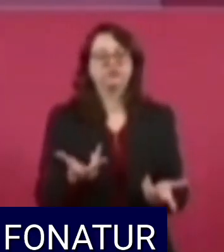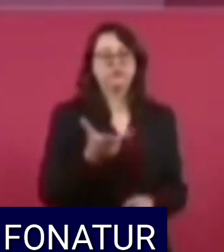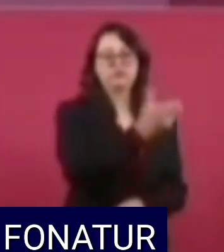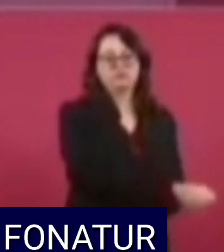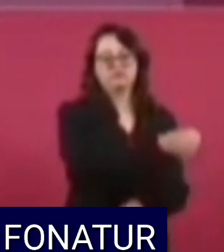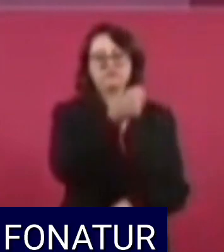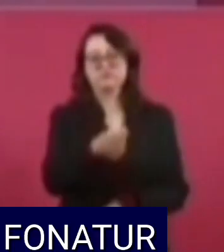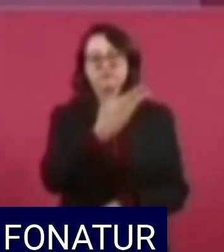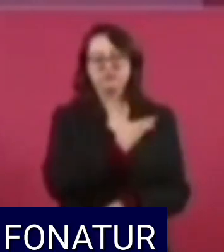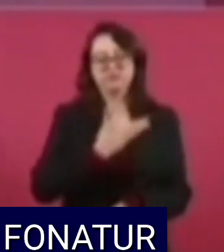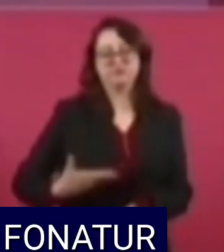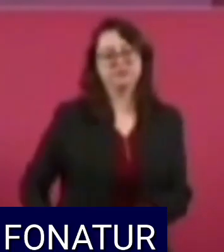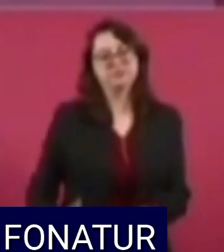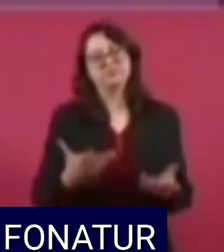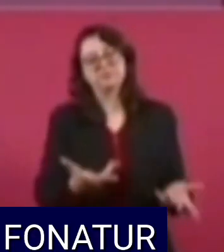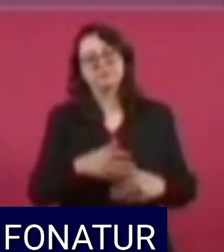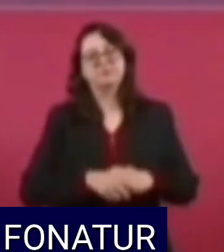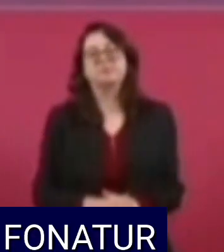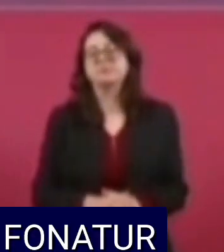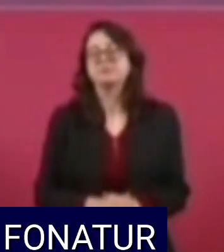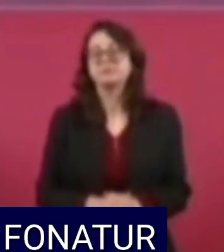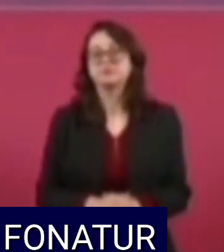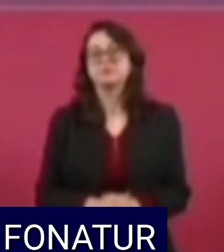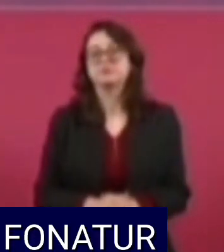quien enfrenté en ese entonces, ¿no?